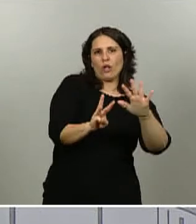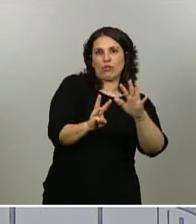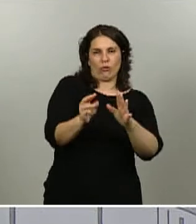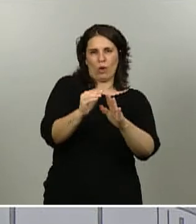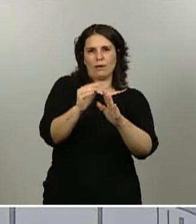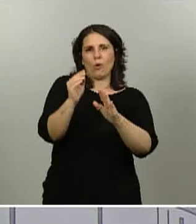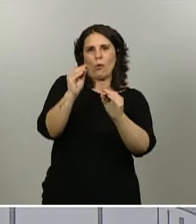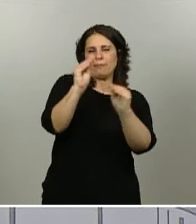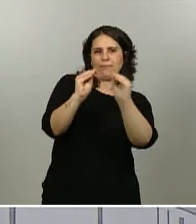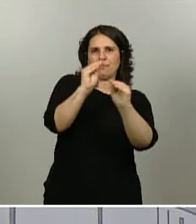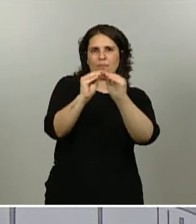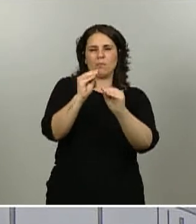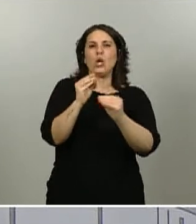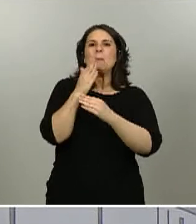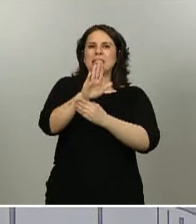de la situación actual.